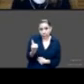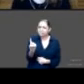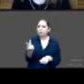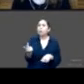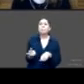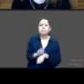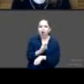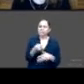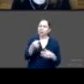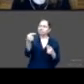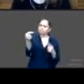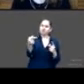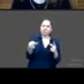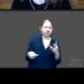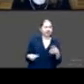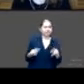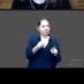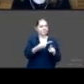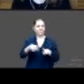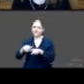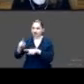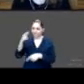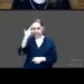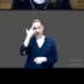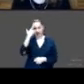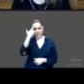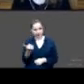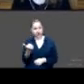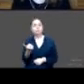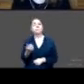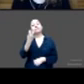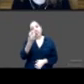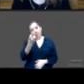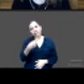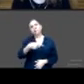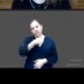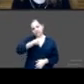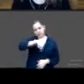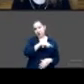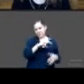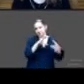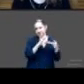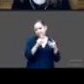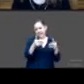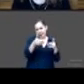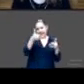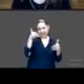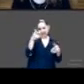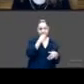multifactorial, ¿no? Y para eso nosotras, que es un poco lo que les decía antes de que comenzara el video, para eso nosotras